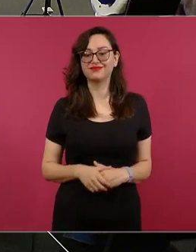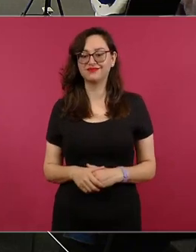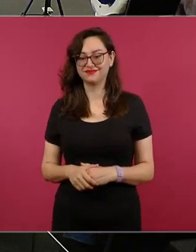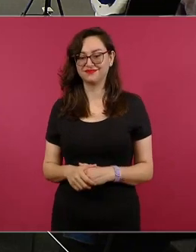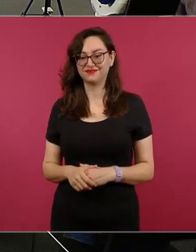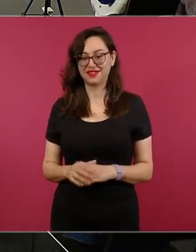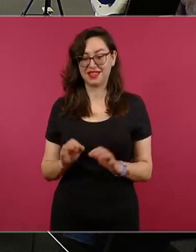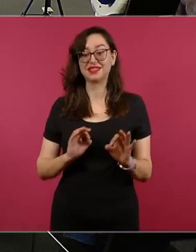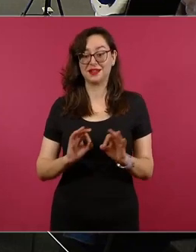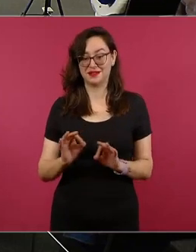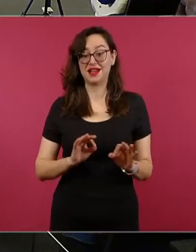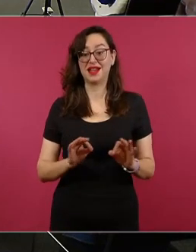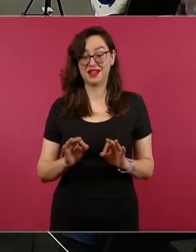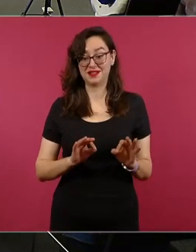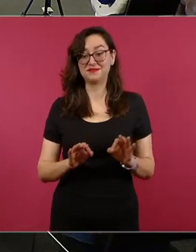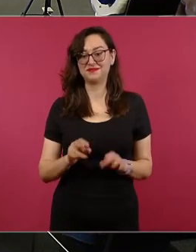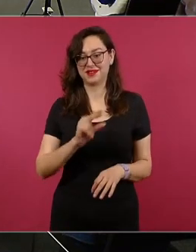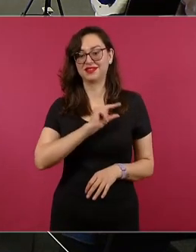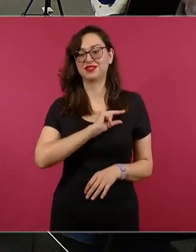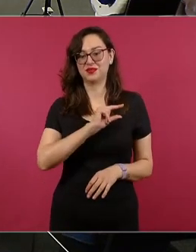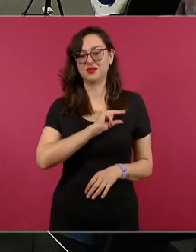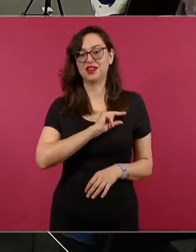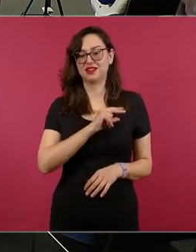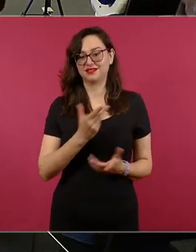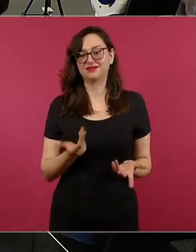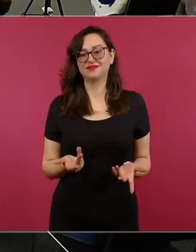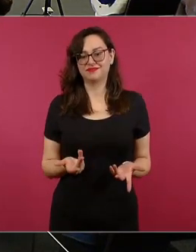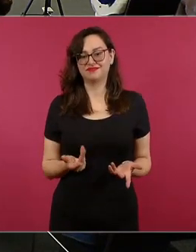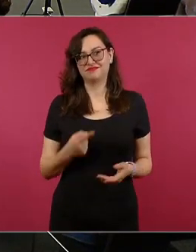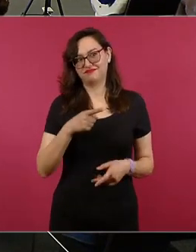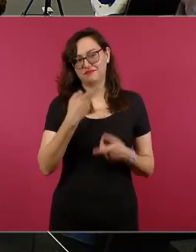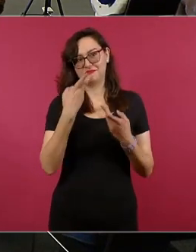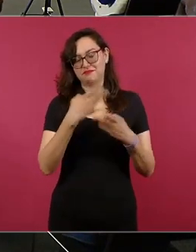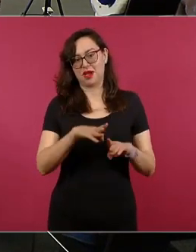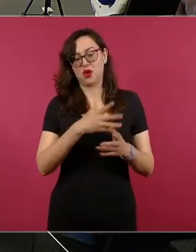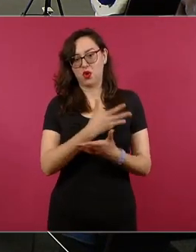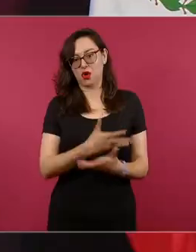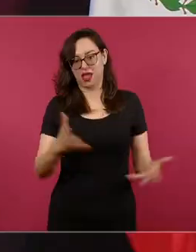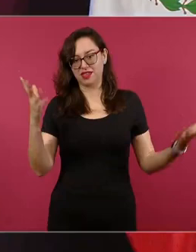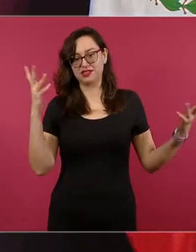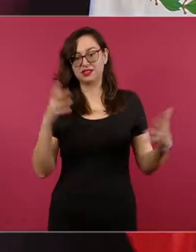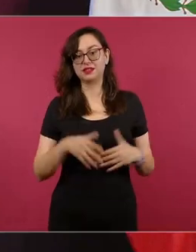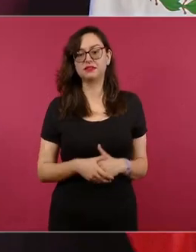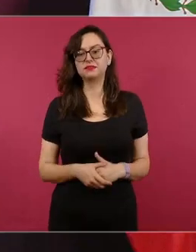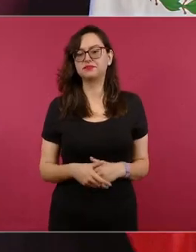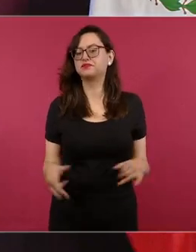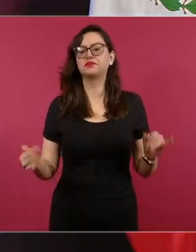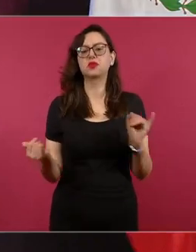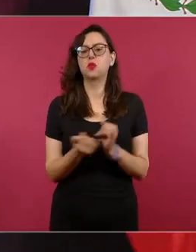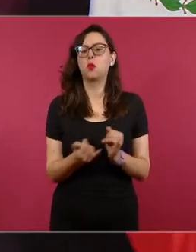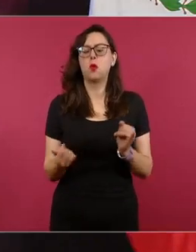Banamex, alguno de esos grandotes. Entonces, ¿cómo lo hizo Cedillo?